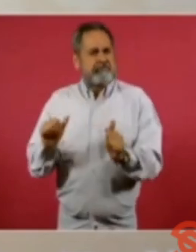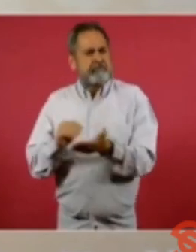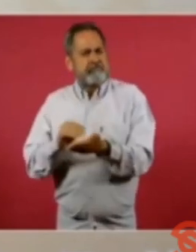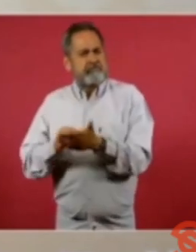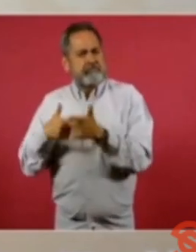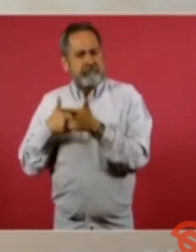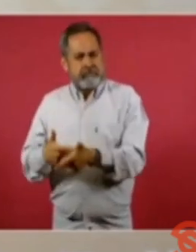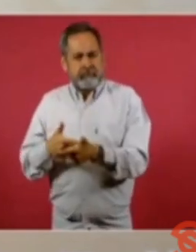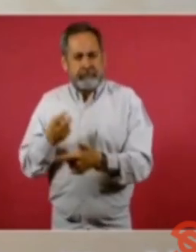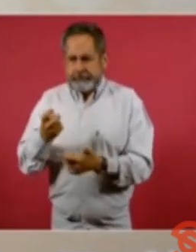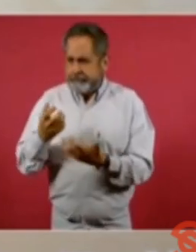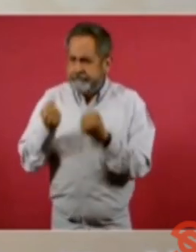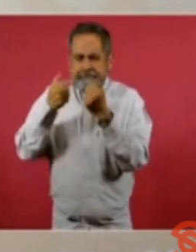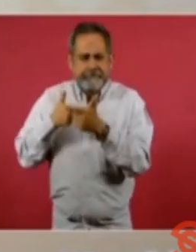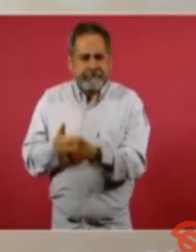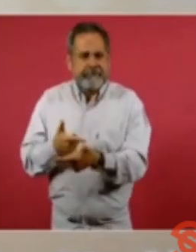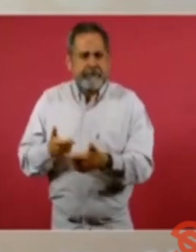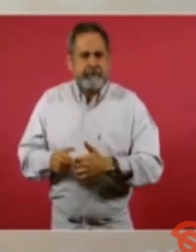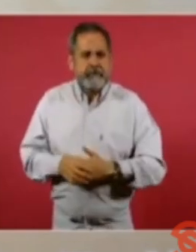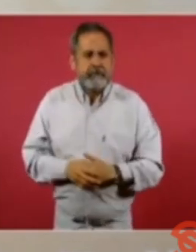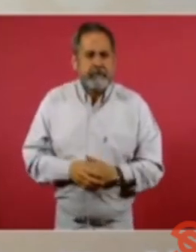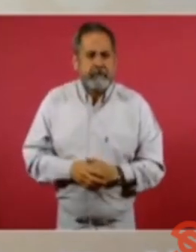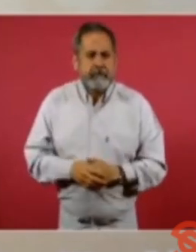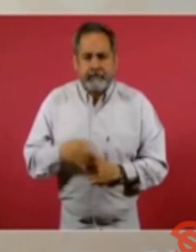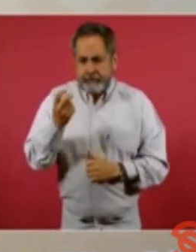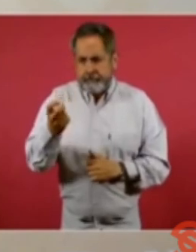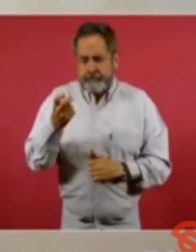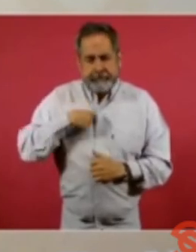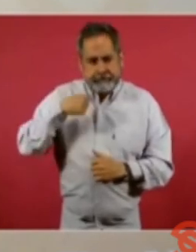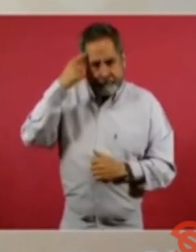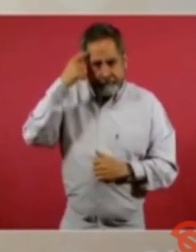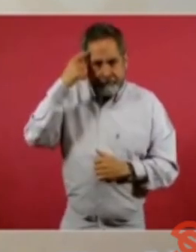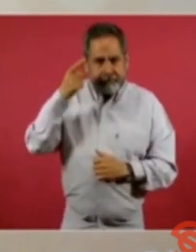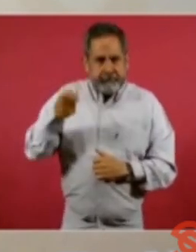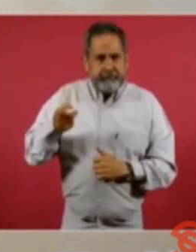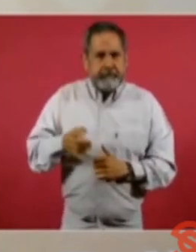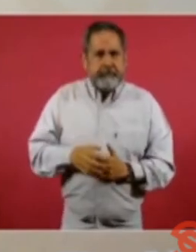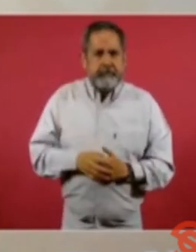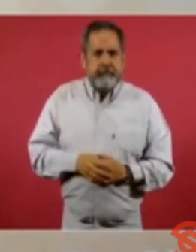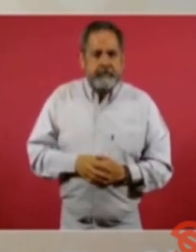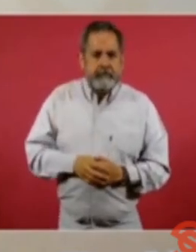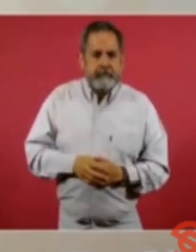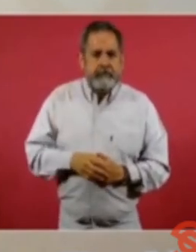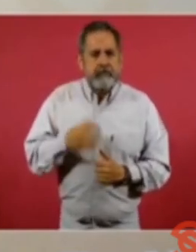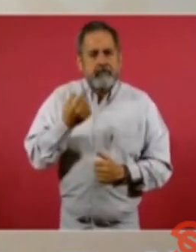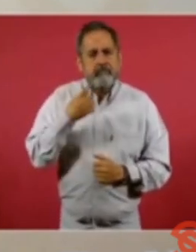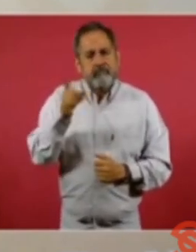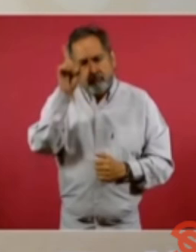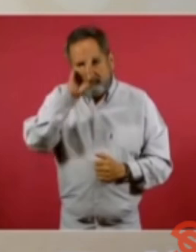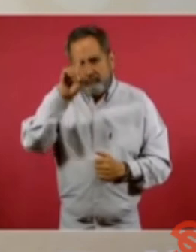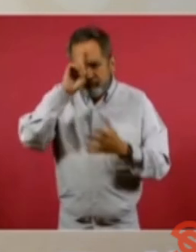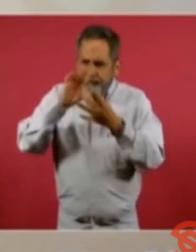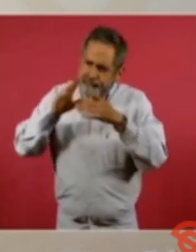Eso nos ha salvado. Por eso, una de las recomendaciones